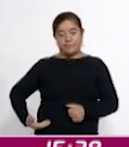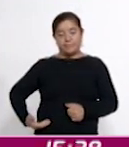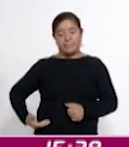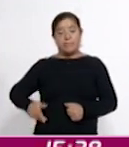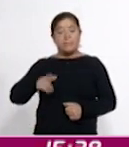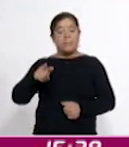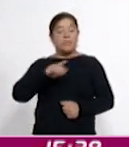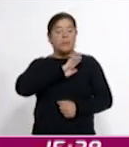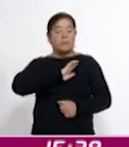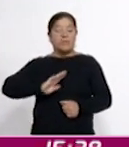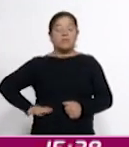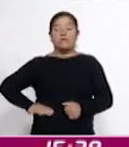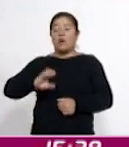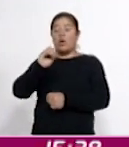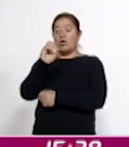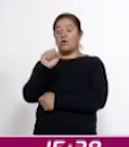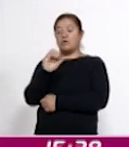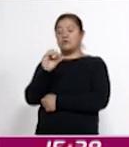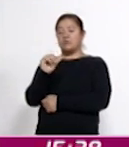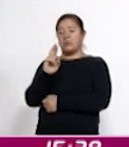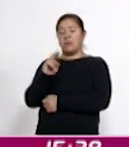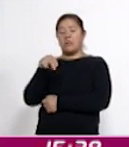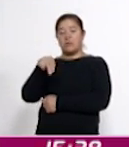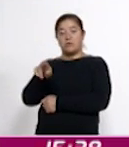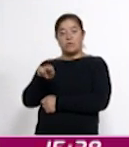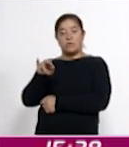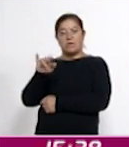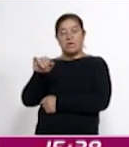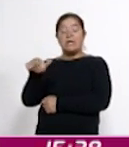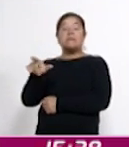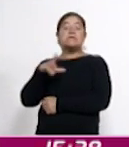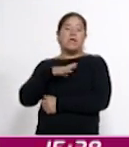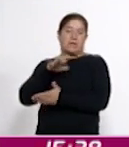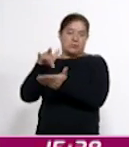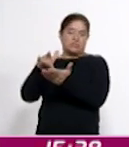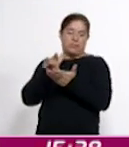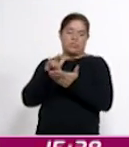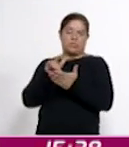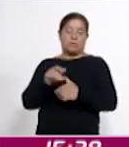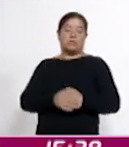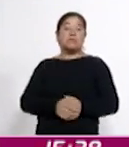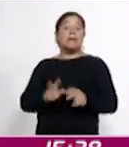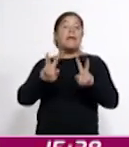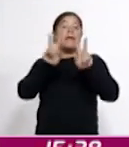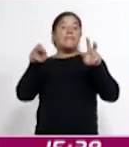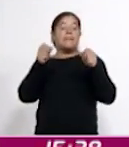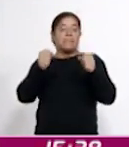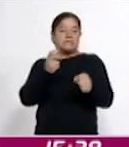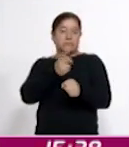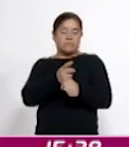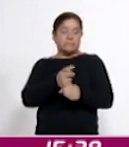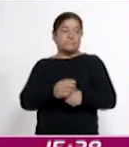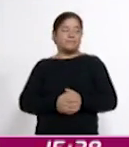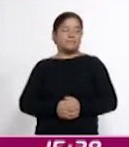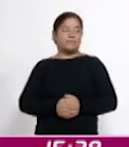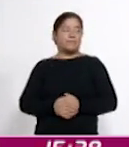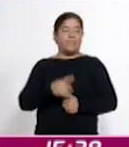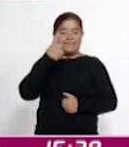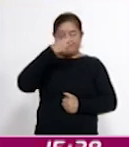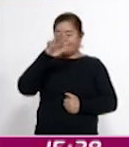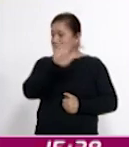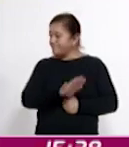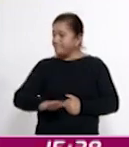del municipio, Oscar Murias, quien nos va a hacer el favor de apoyarnos con lo del tema de seguridad, para que todo